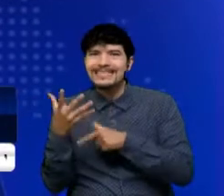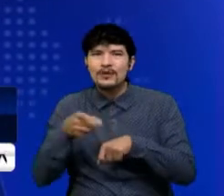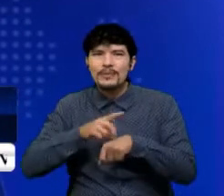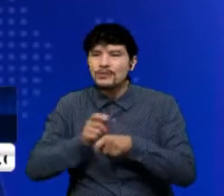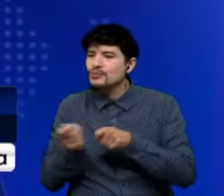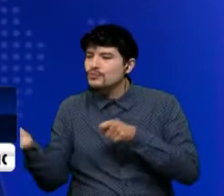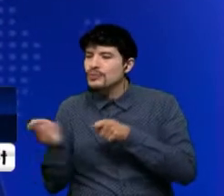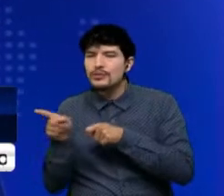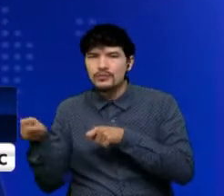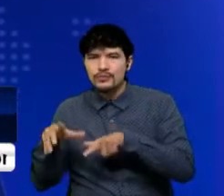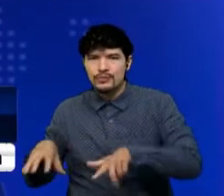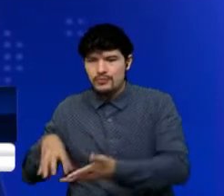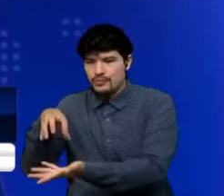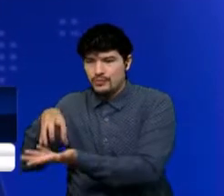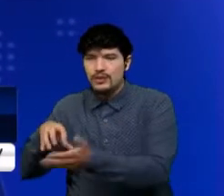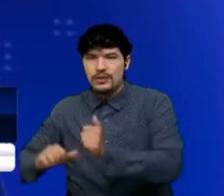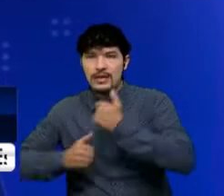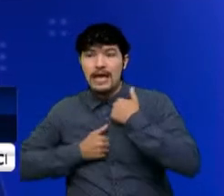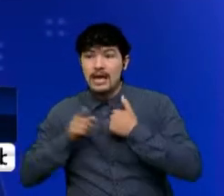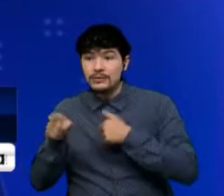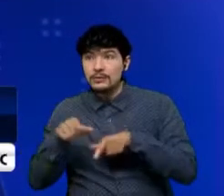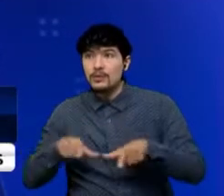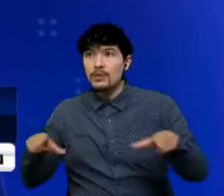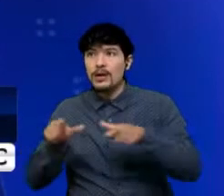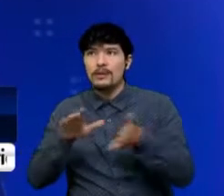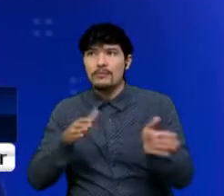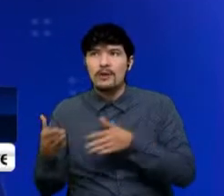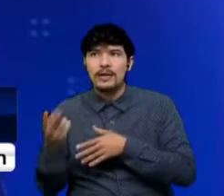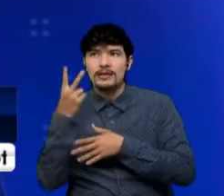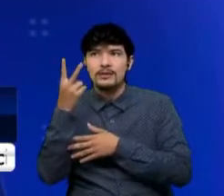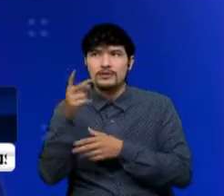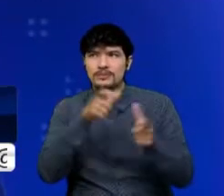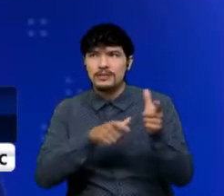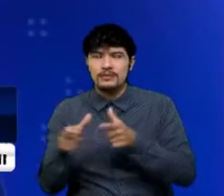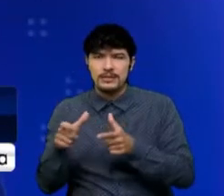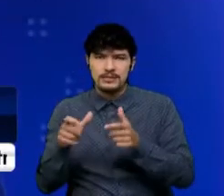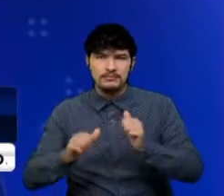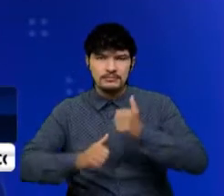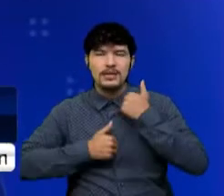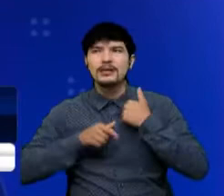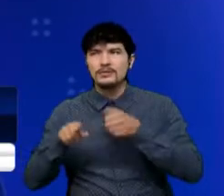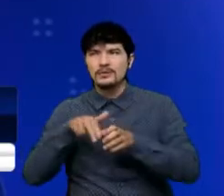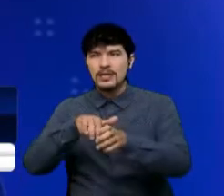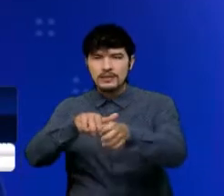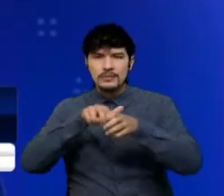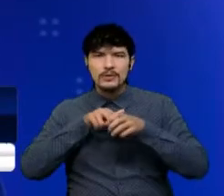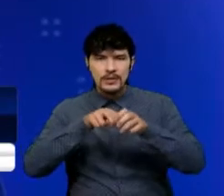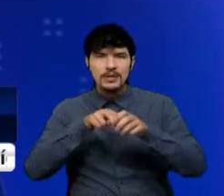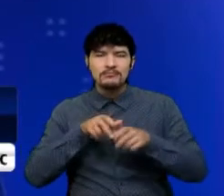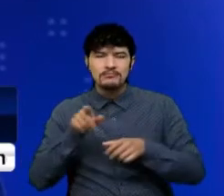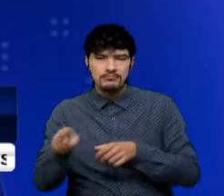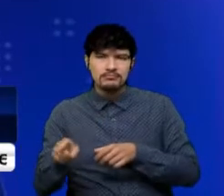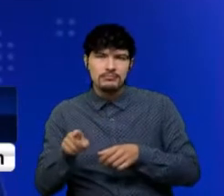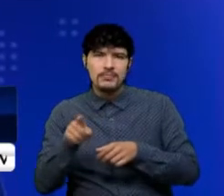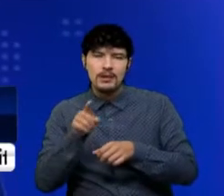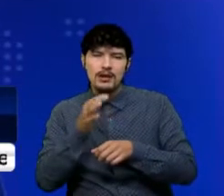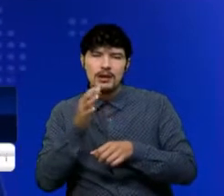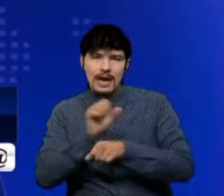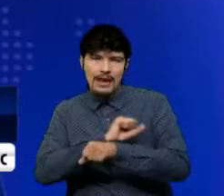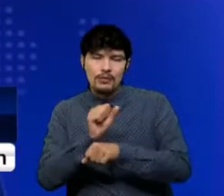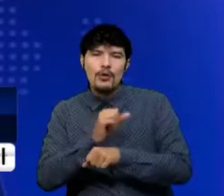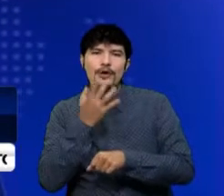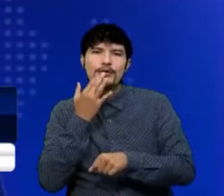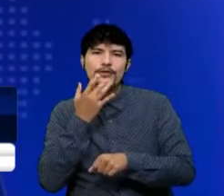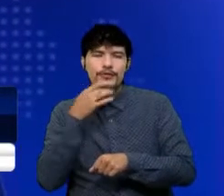zona. En el lugar fallecieron 2 suboficiales del ejército que se transportaban en un vehículo Chevrolet Aveo color rojo de